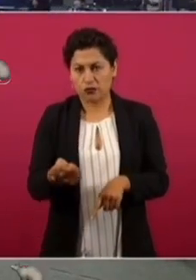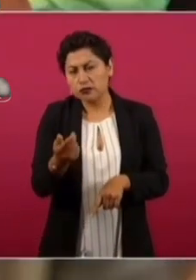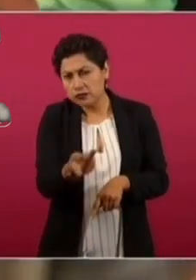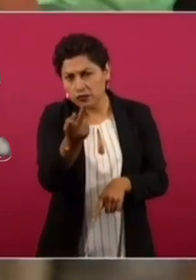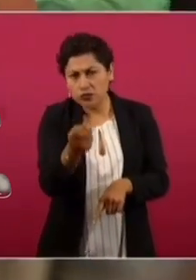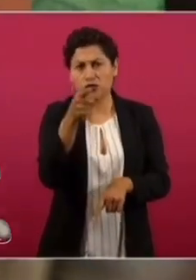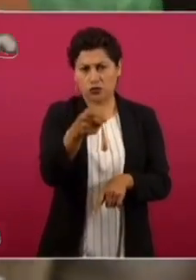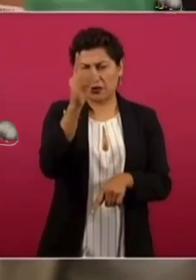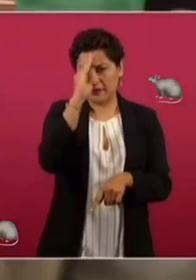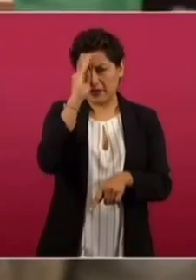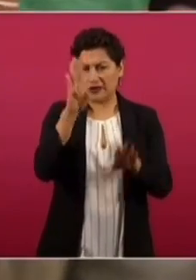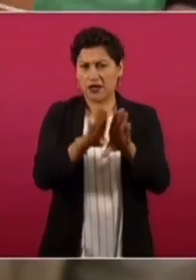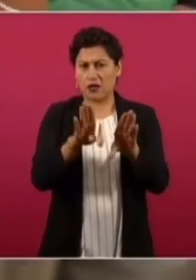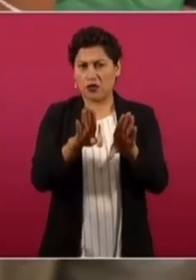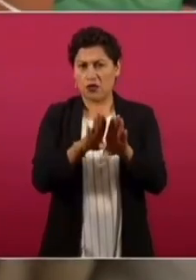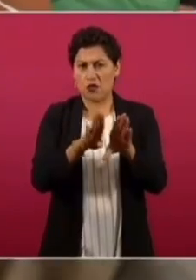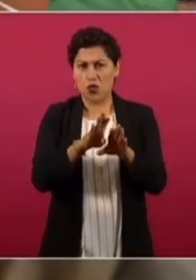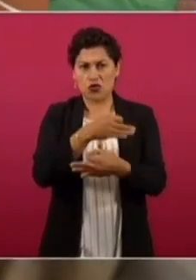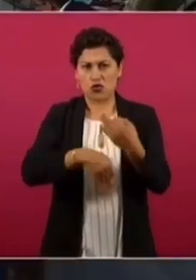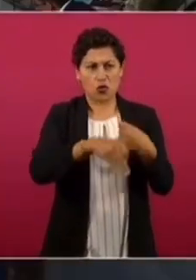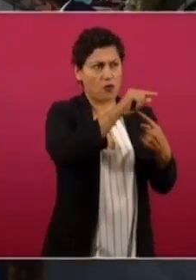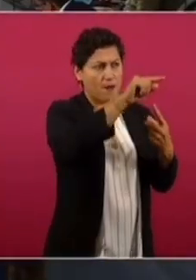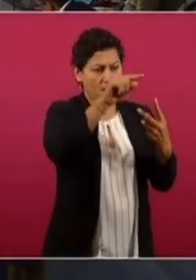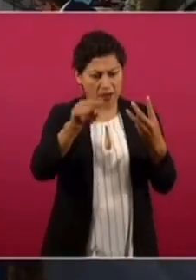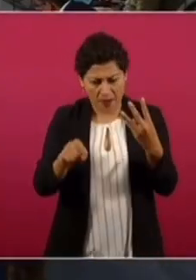un esquema en el que todos los caminos lleven al expresidente Peña Nieto?